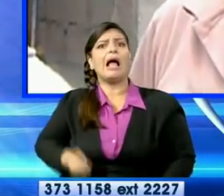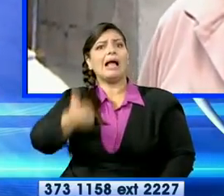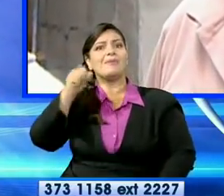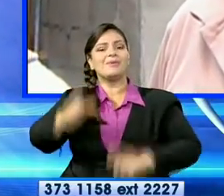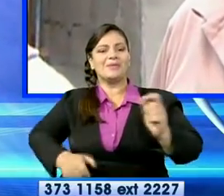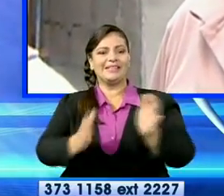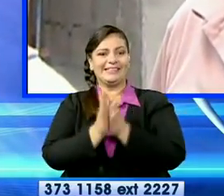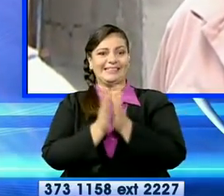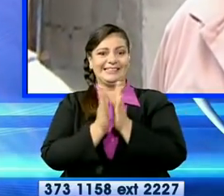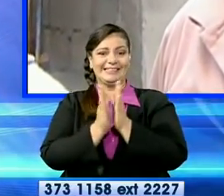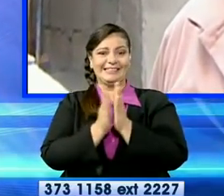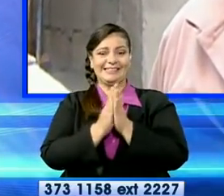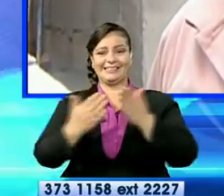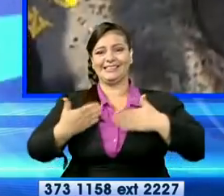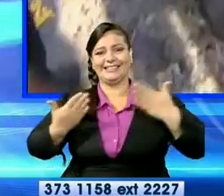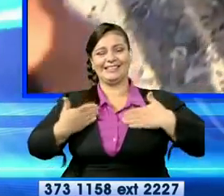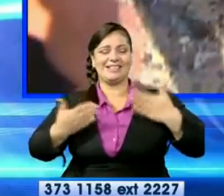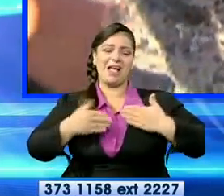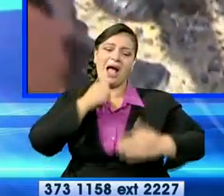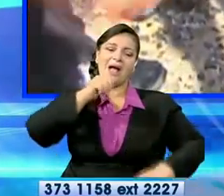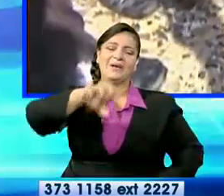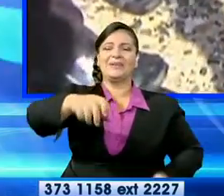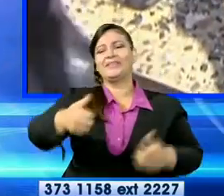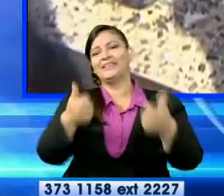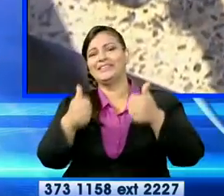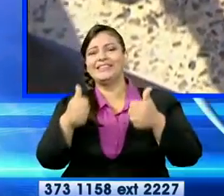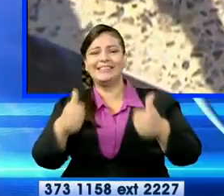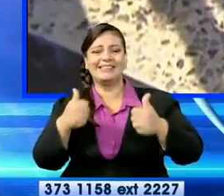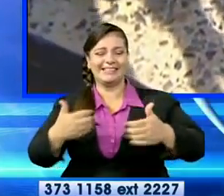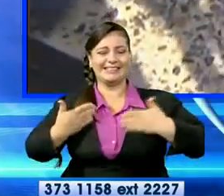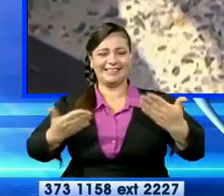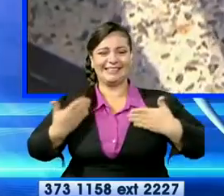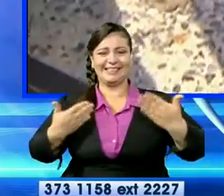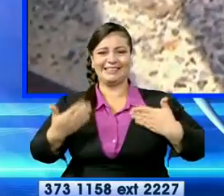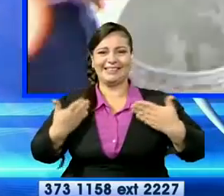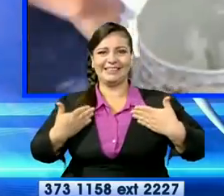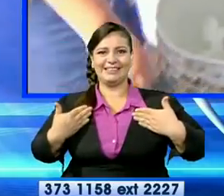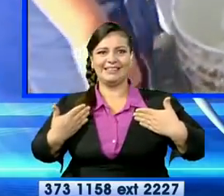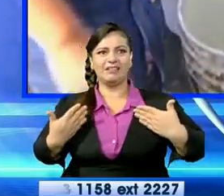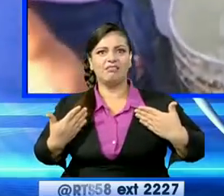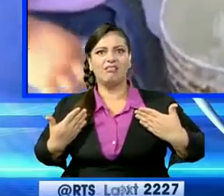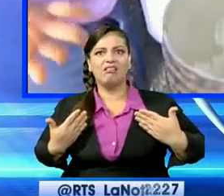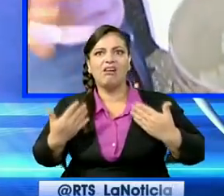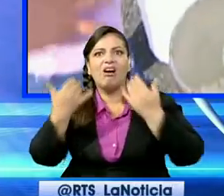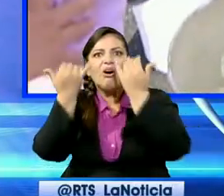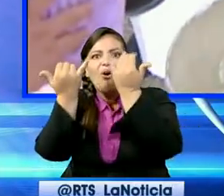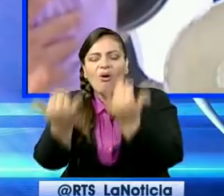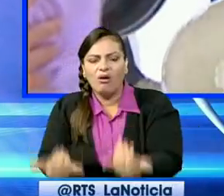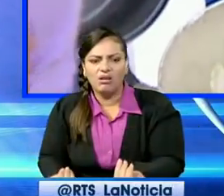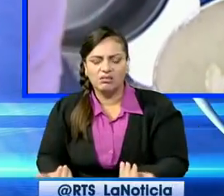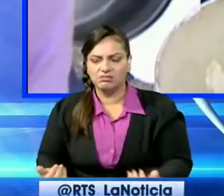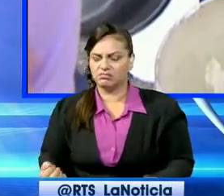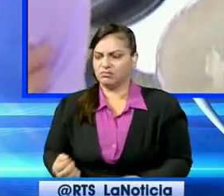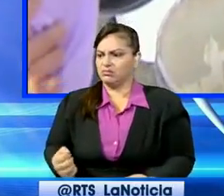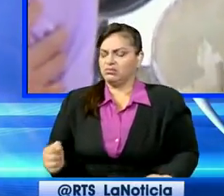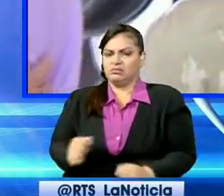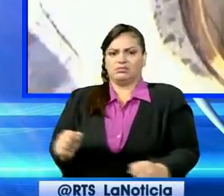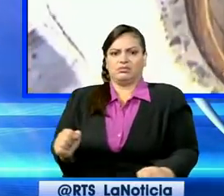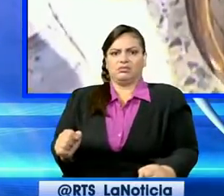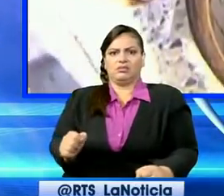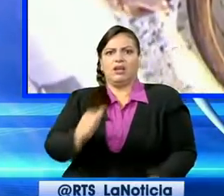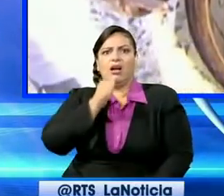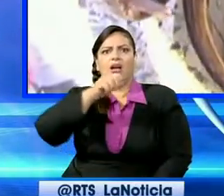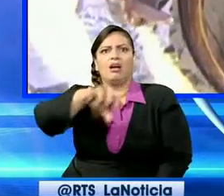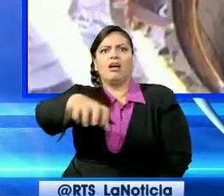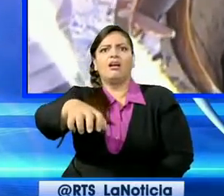poco. Mira, ayer estaban tan contentos porque dijeron por fin se ha solucionado el problema, tenemos agua, pero pues esta mañana,